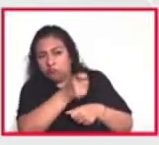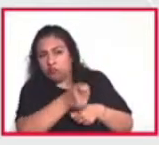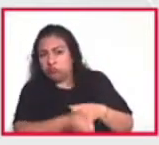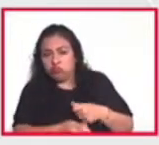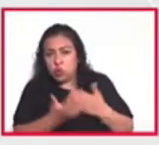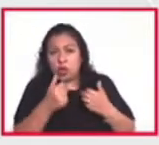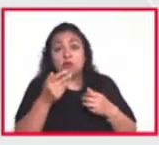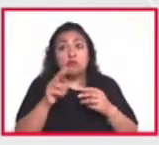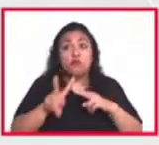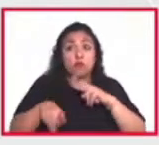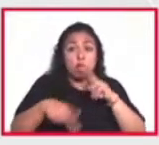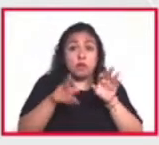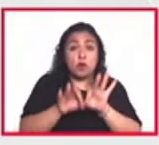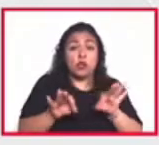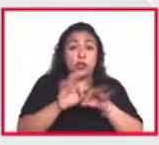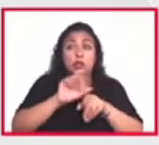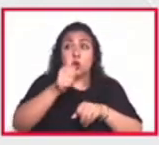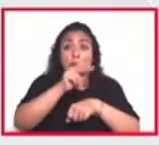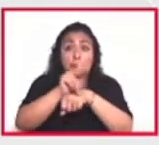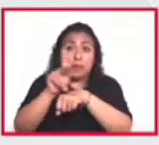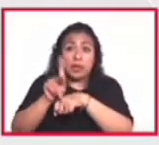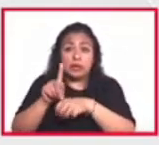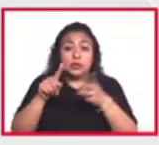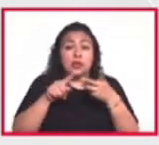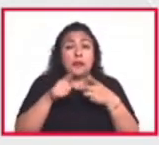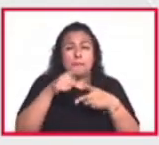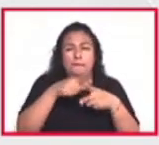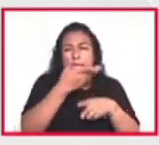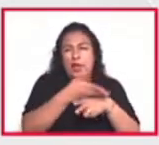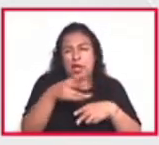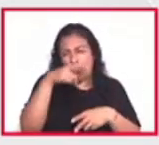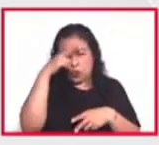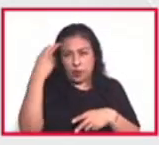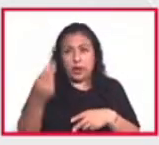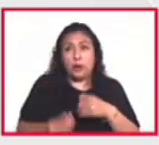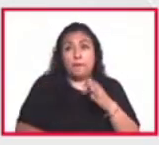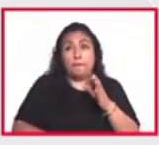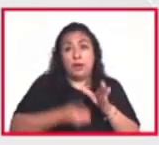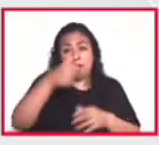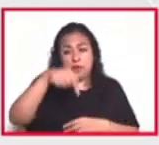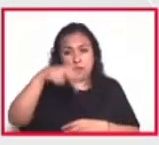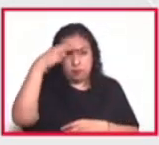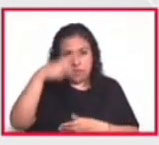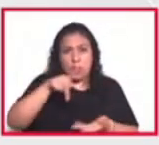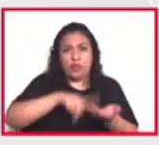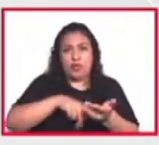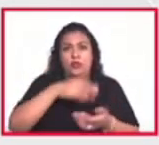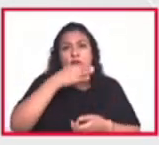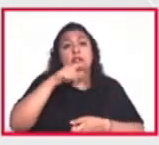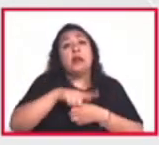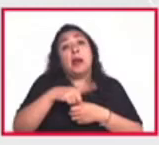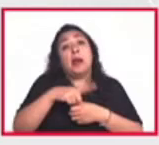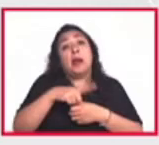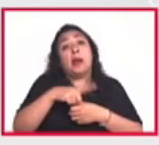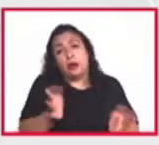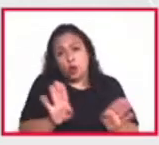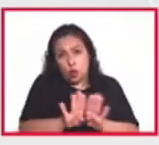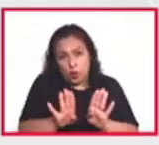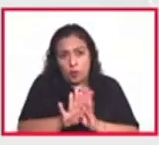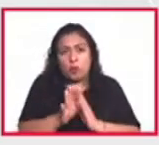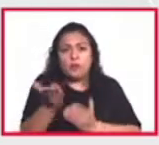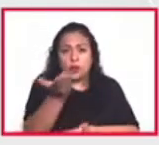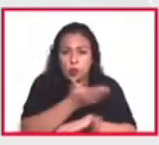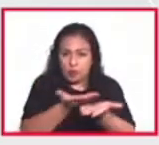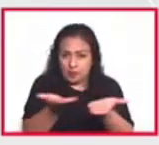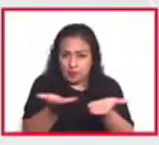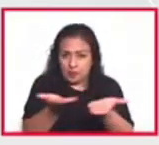importante en el extranjero. En el caso de Blanco de Verano, se estrena en México en este festival. Ya veremos cómo se pone y lo vamos a compartir, Julio.